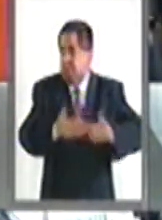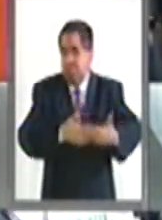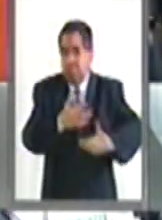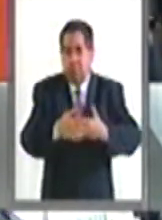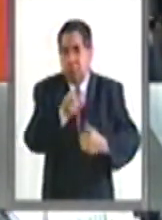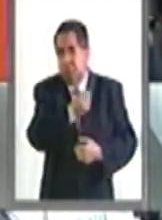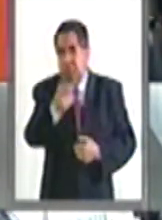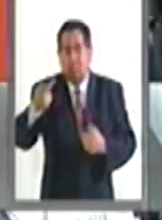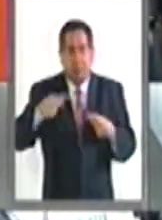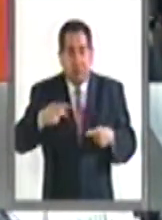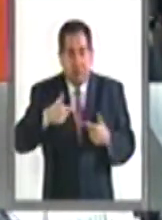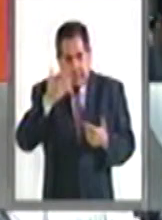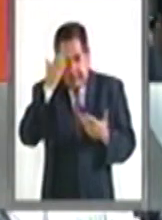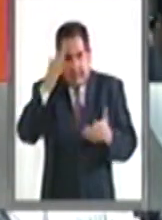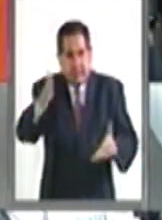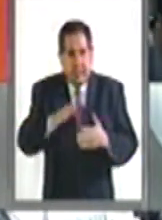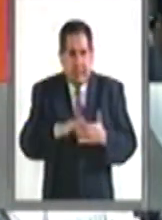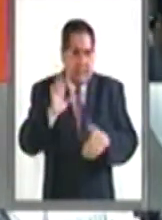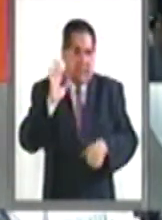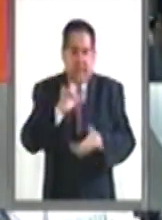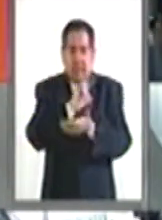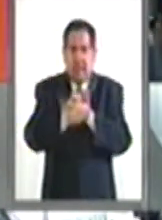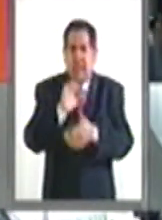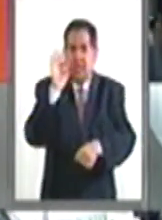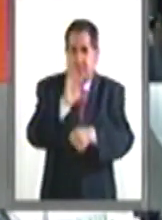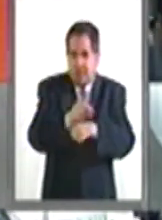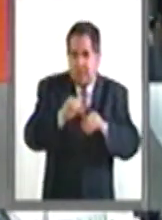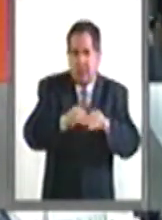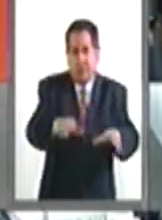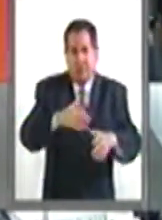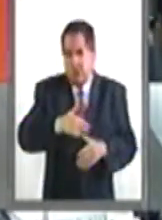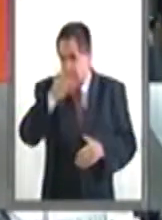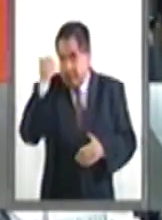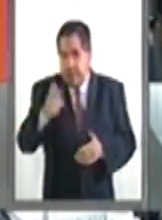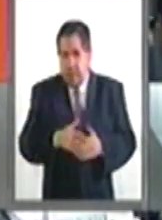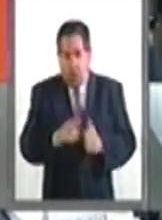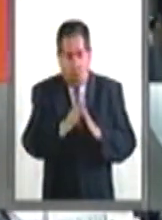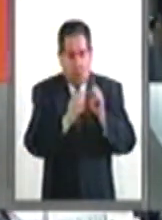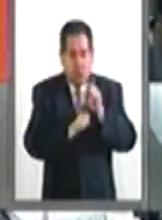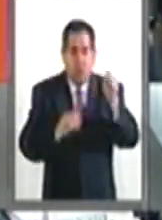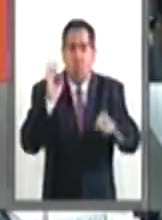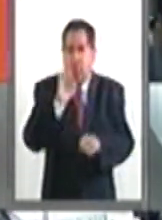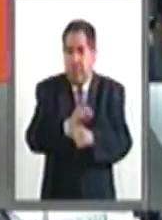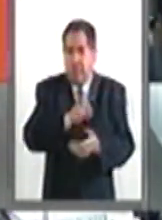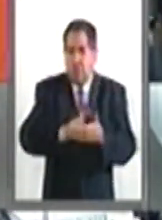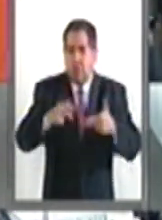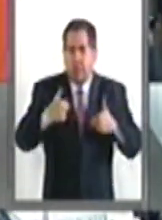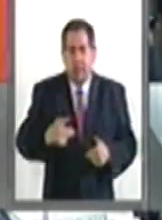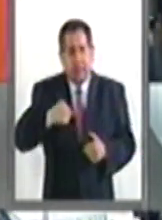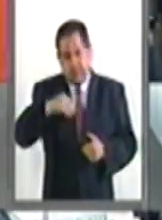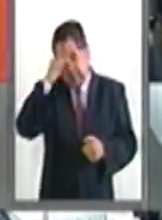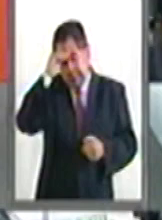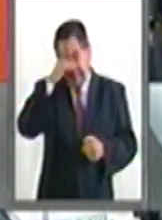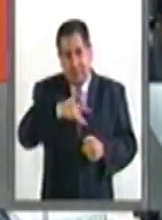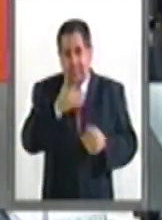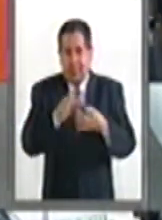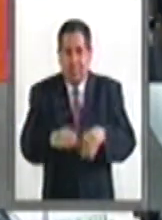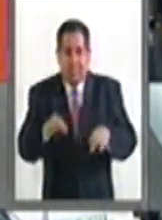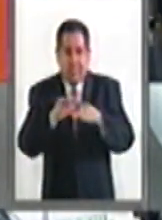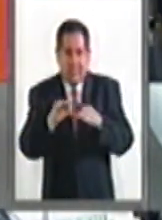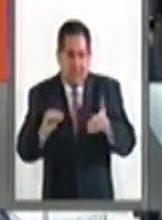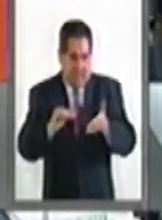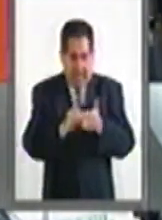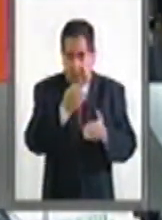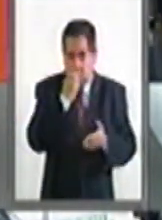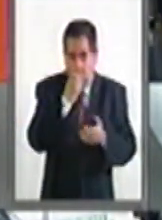ciudadanos no saben que la ley los protege, no saben que la Constitución protege los derechos humanos, y me parece fundamental que desde